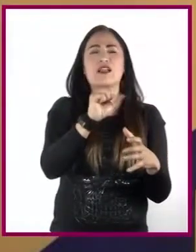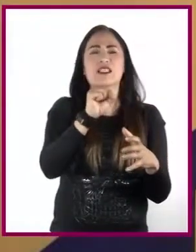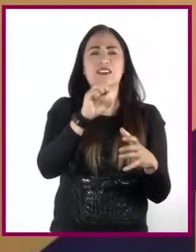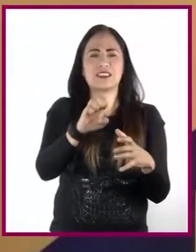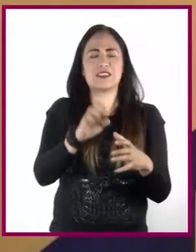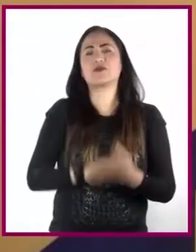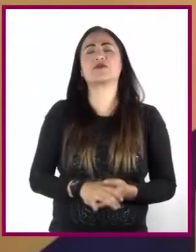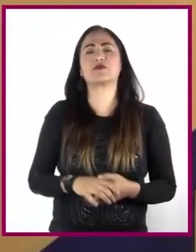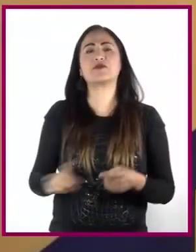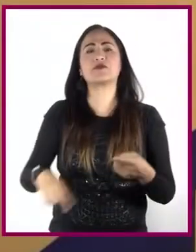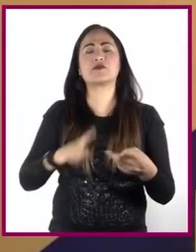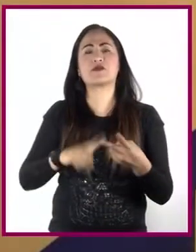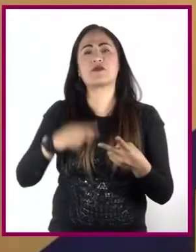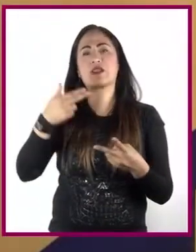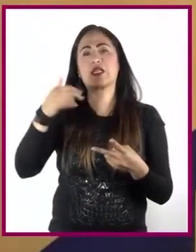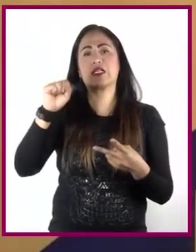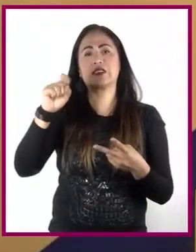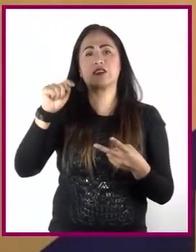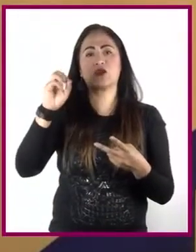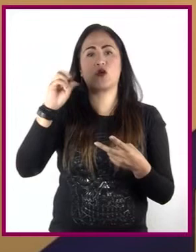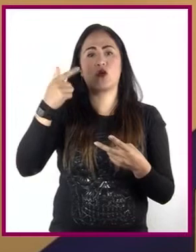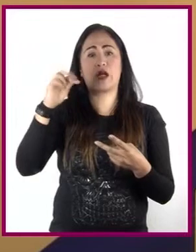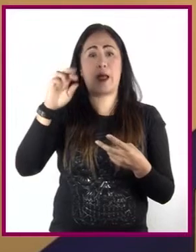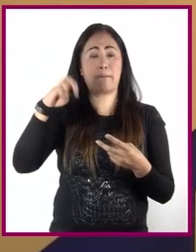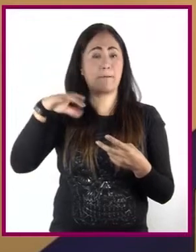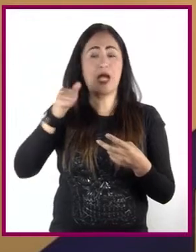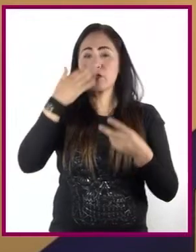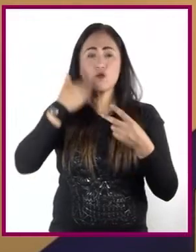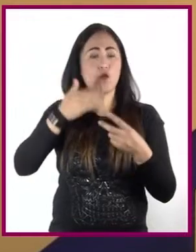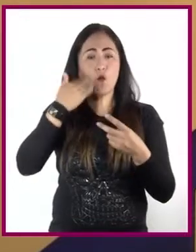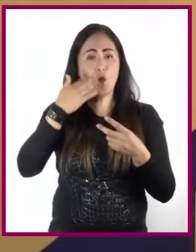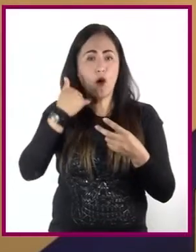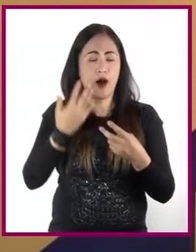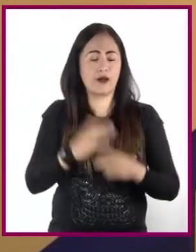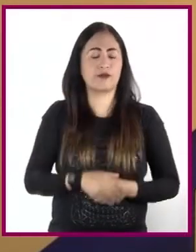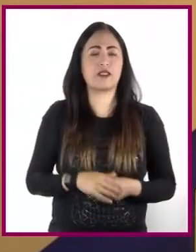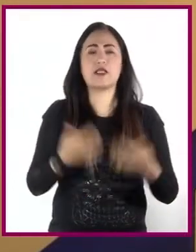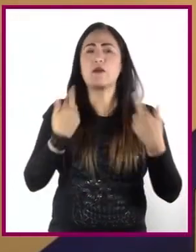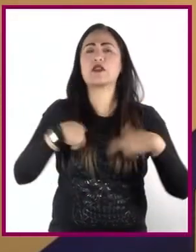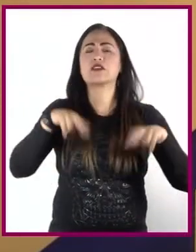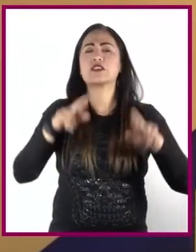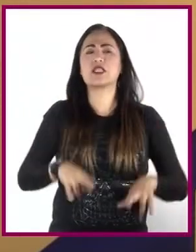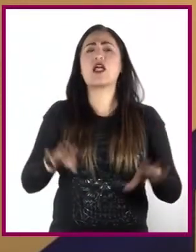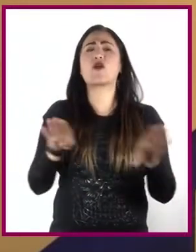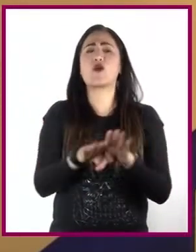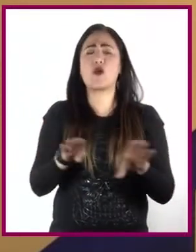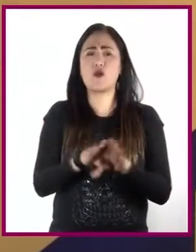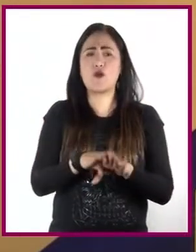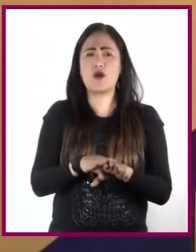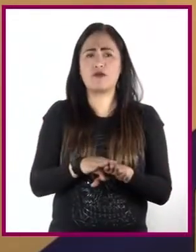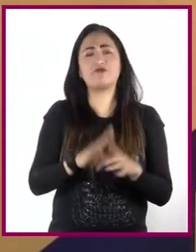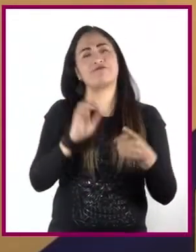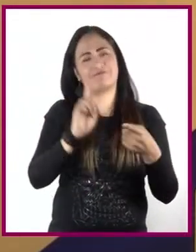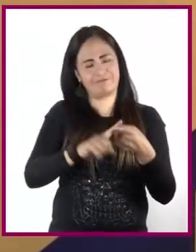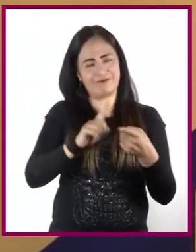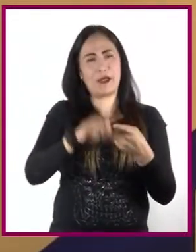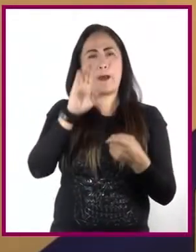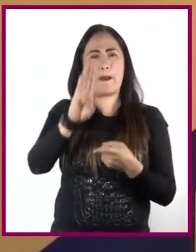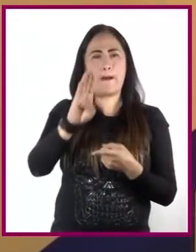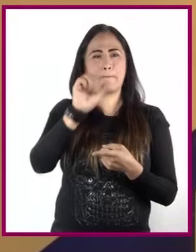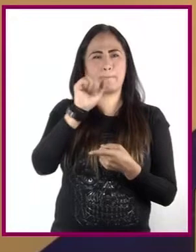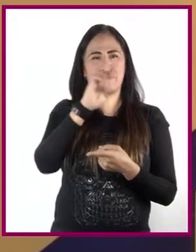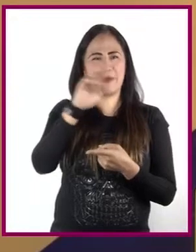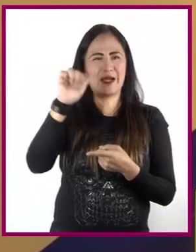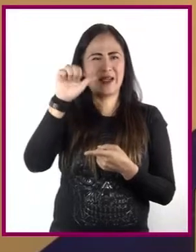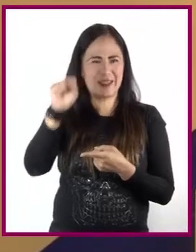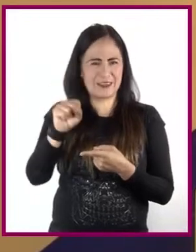histogramas. Entonces, la respuesta a la primera pregunta es que la forma de representar los datos de la encuesta es una gráfica de barras, que es